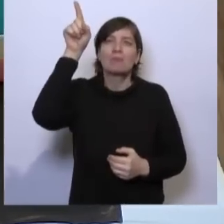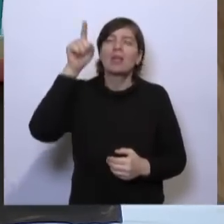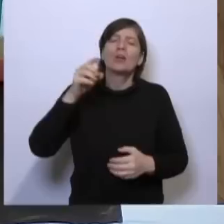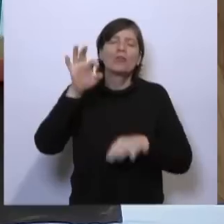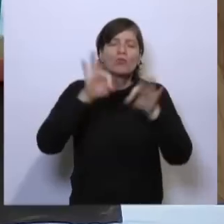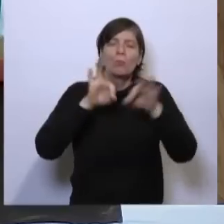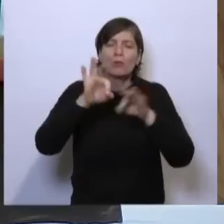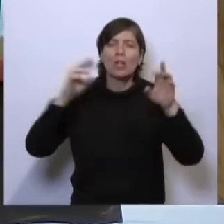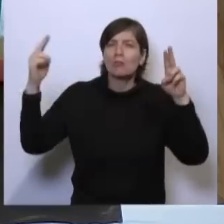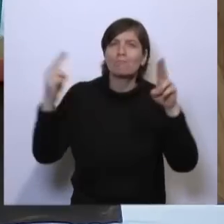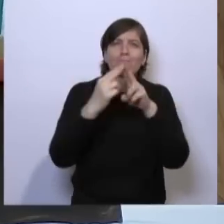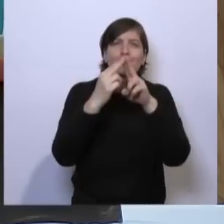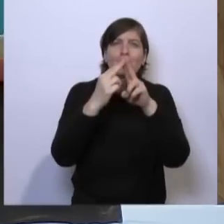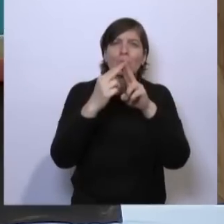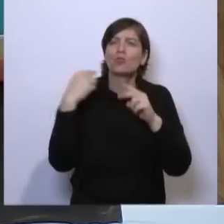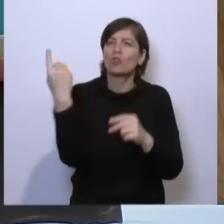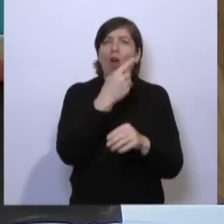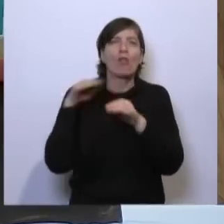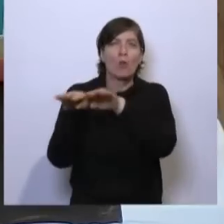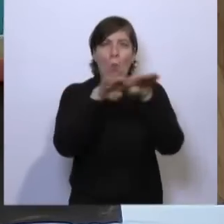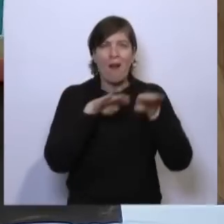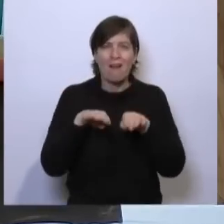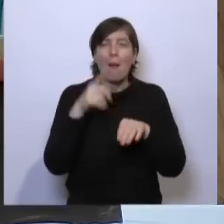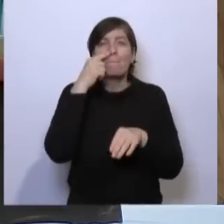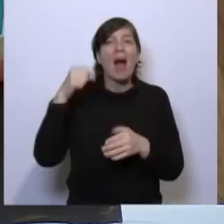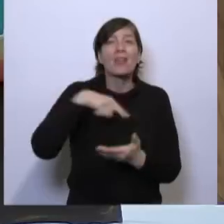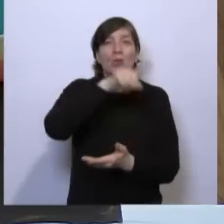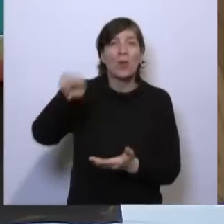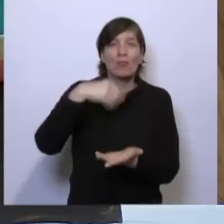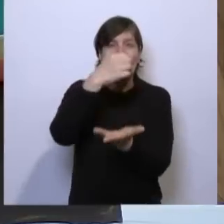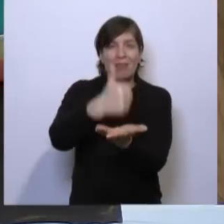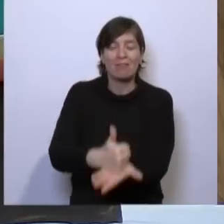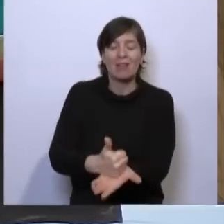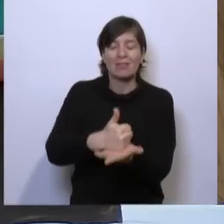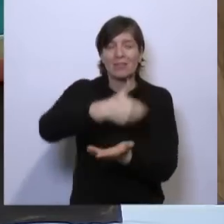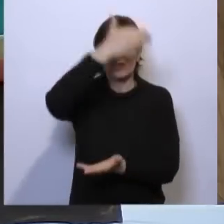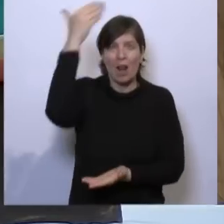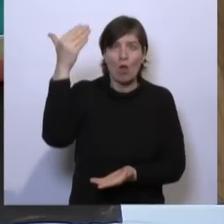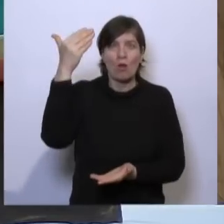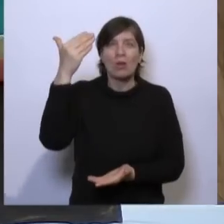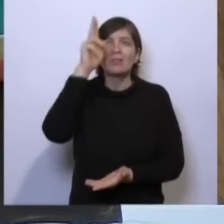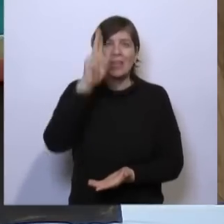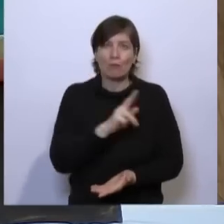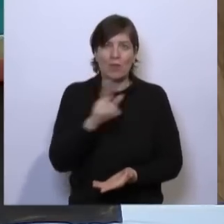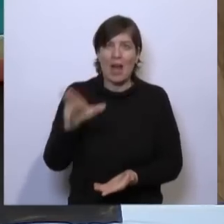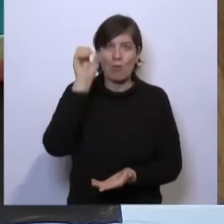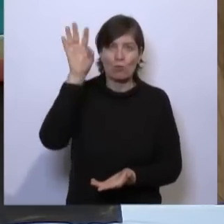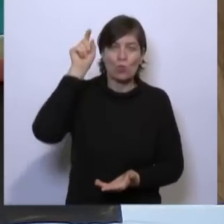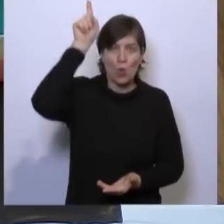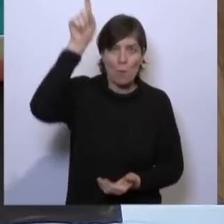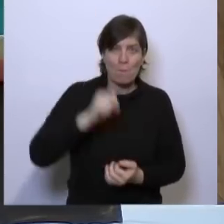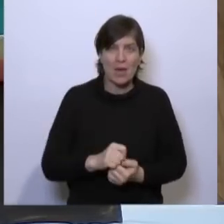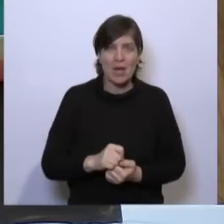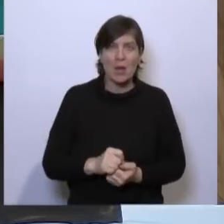proyecto. Lo hacemos todos juntos diciendo: Padre nuestro que estás en el cielo,